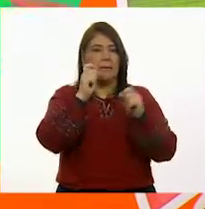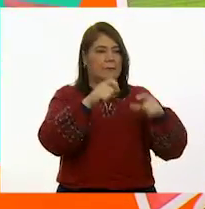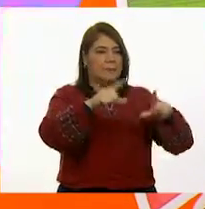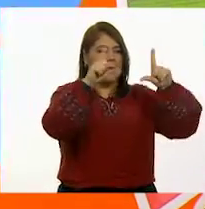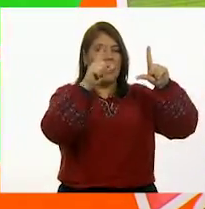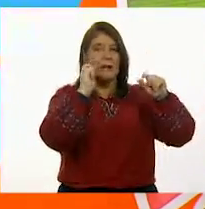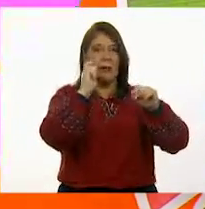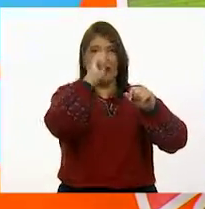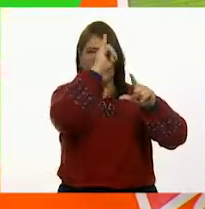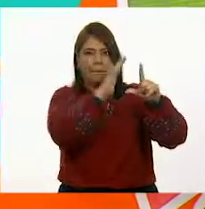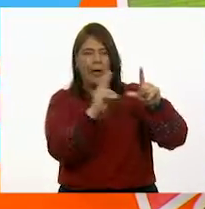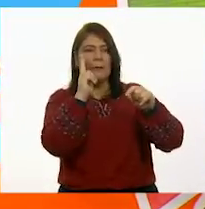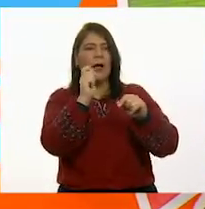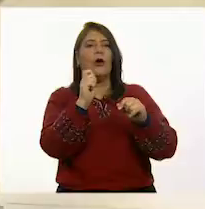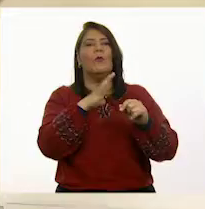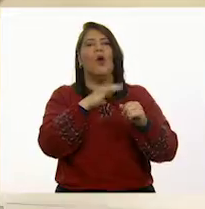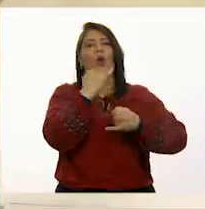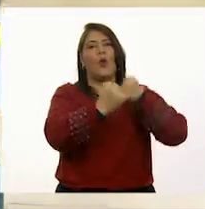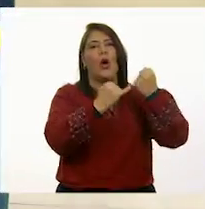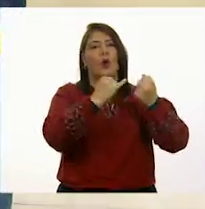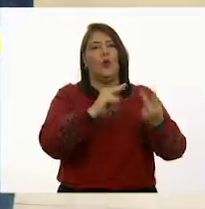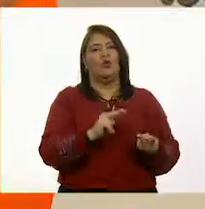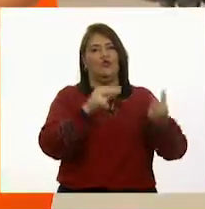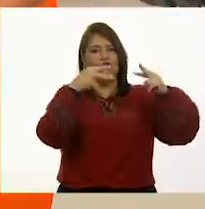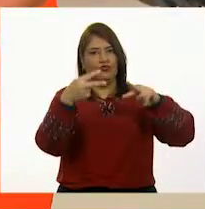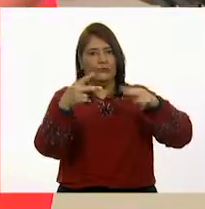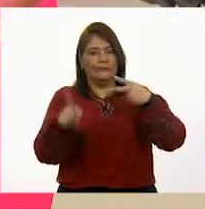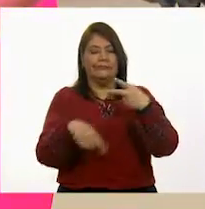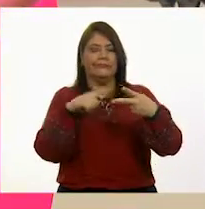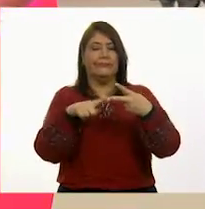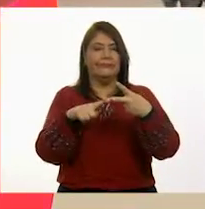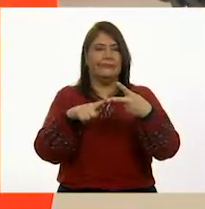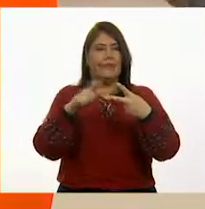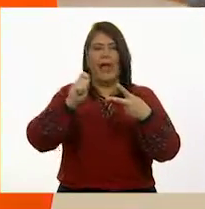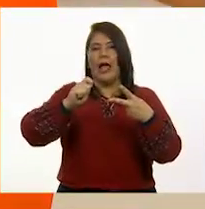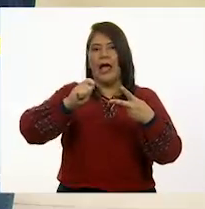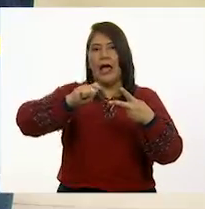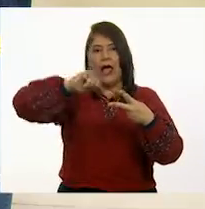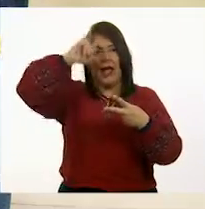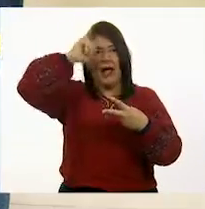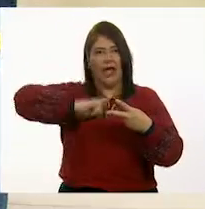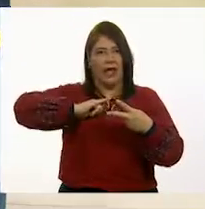indicarnos el juego de los opuestos, el jefe de la tribu